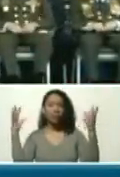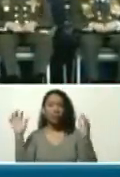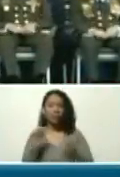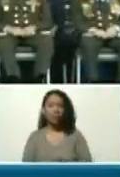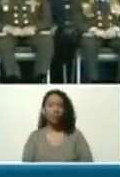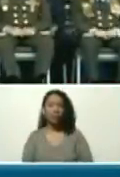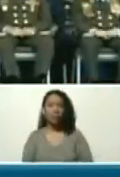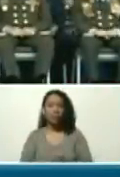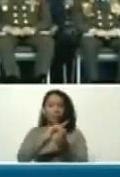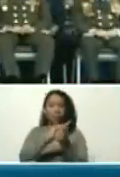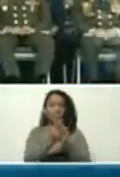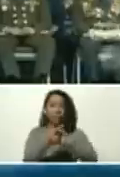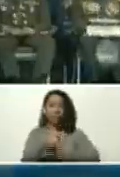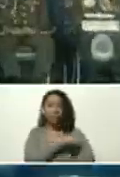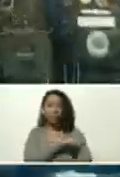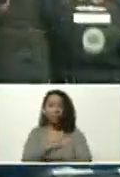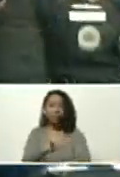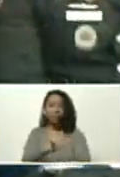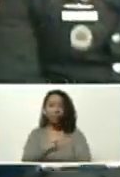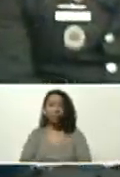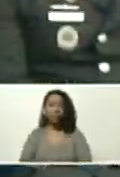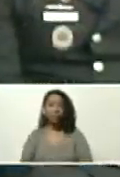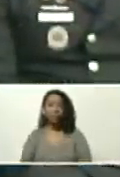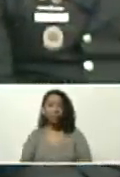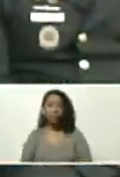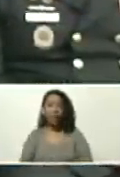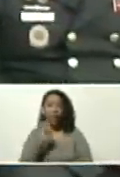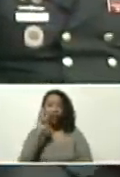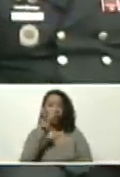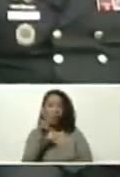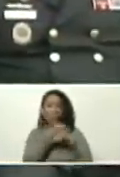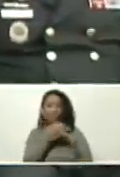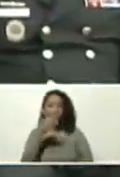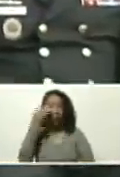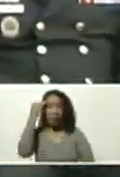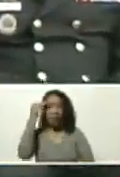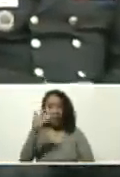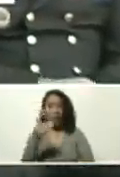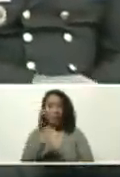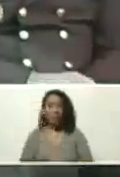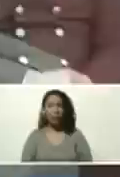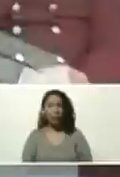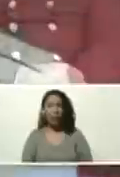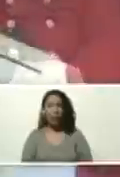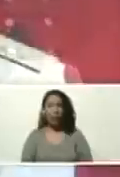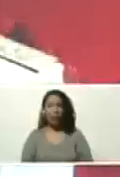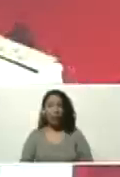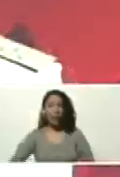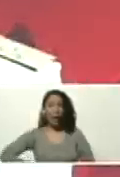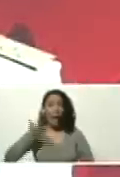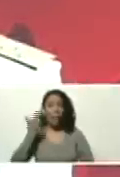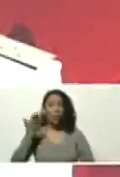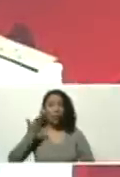Nos relevan en el mando dos extraordinarios oficiales de aquilatada